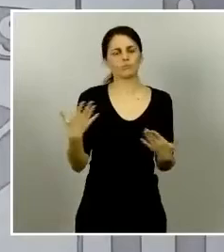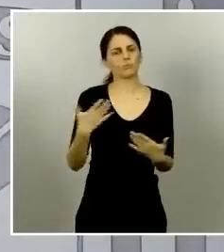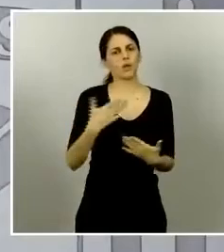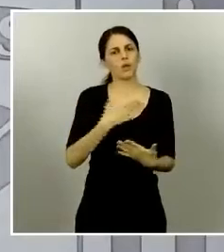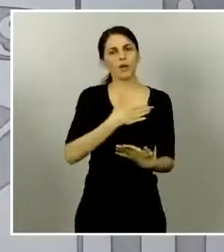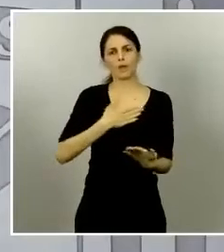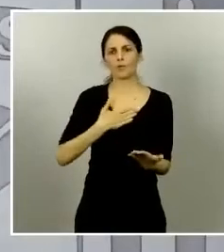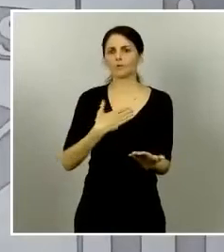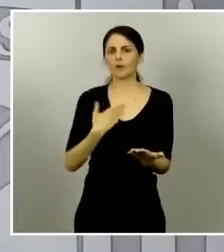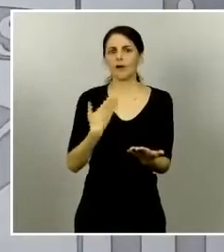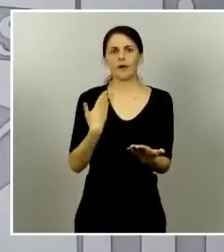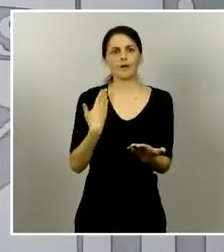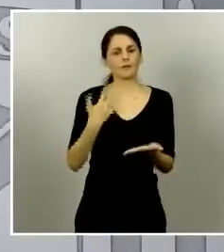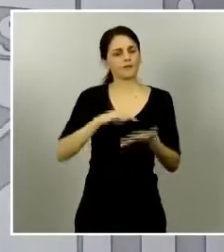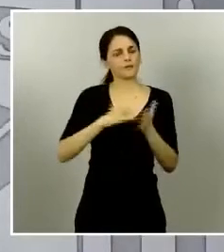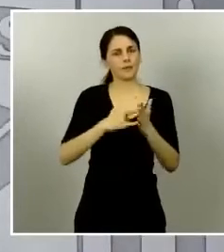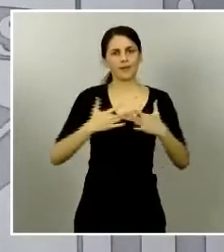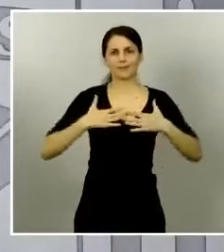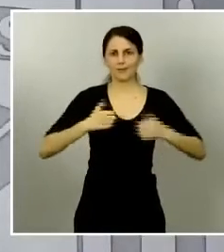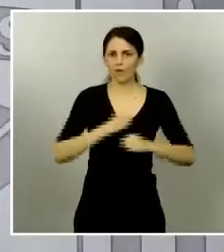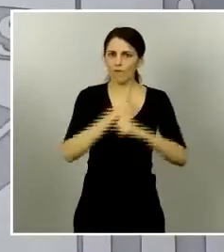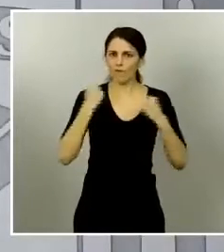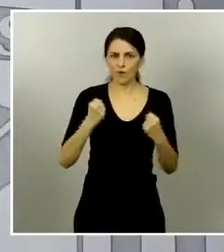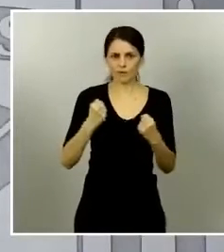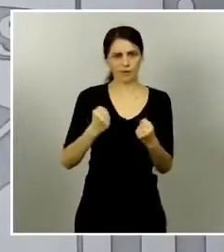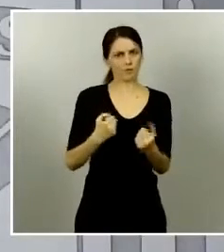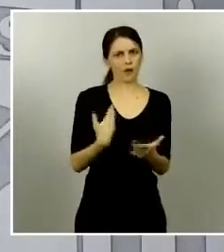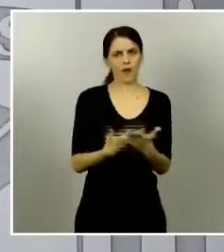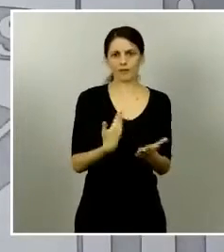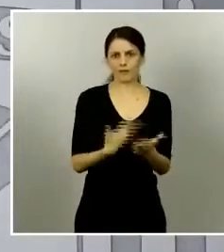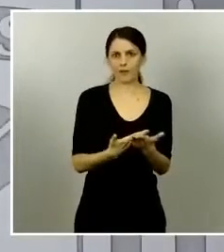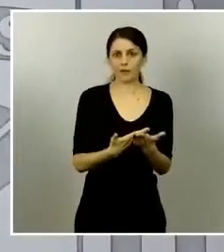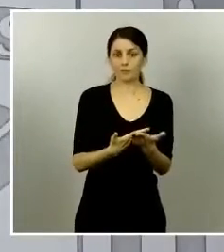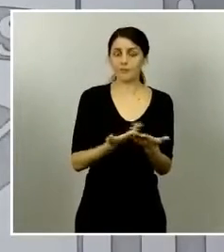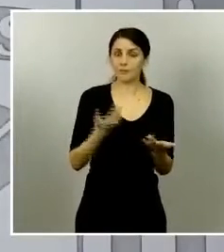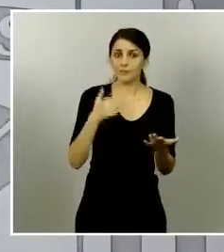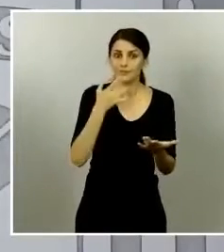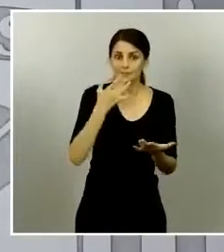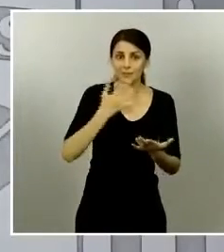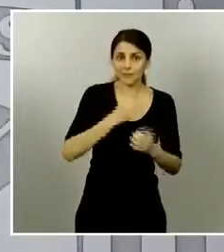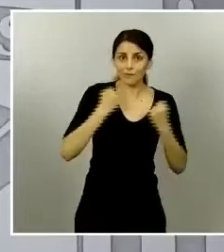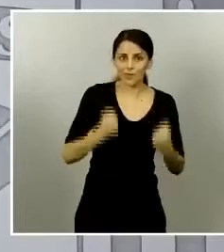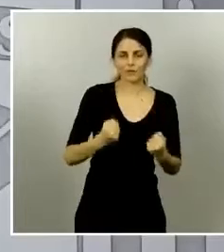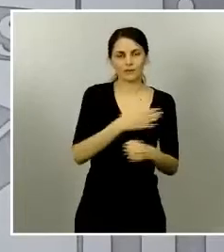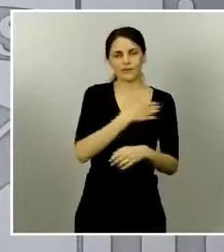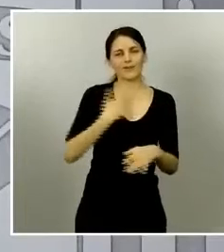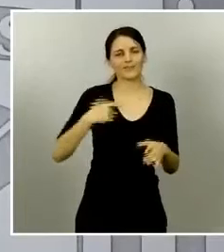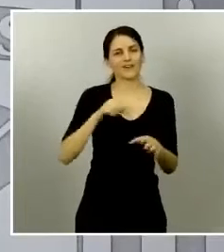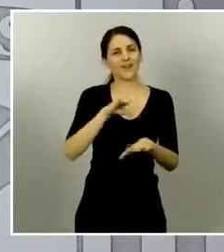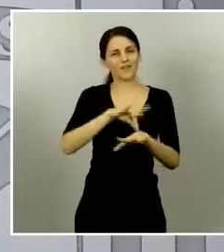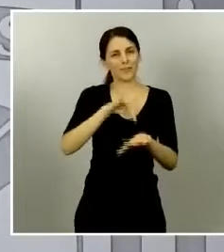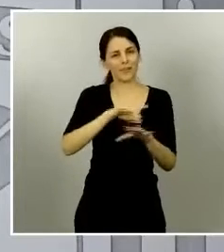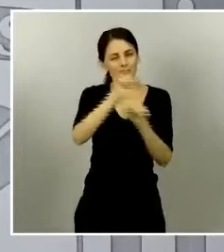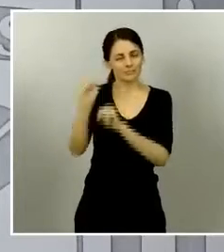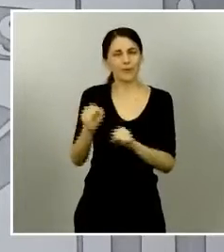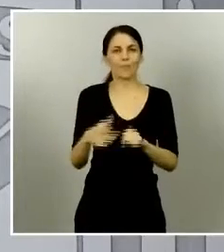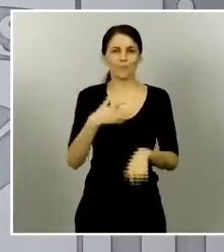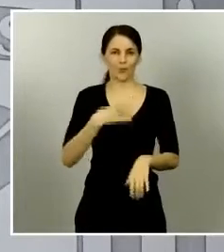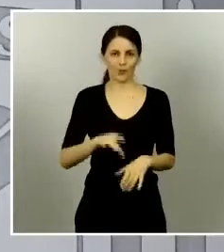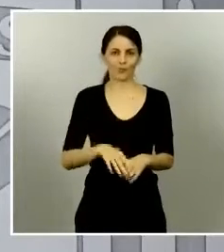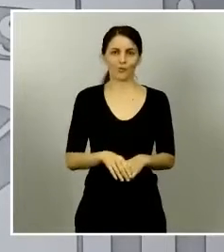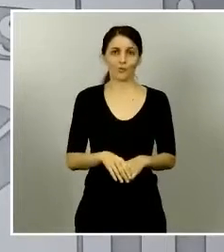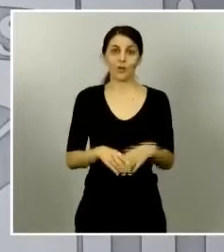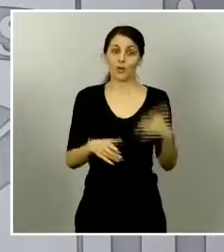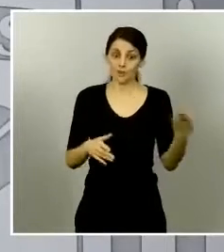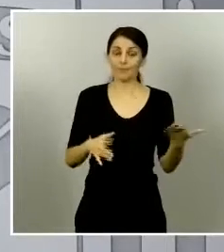que garantizar que se reúnan las condiciones necesarias para tener un sistema sanitario fuerte que permita seguir